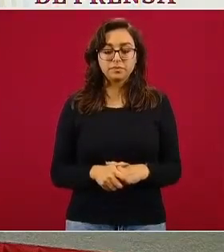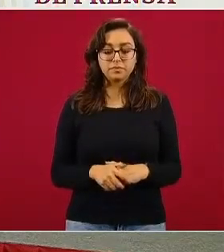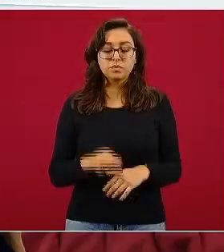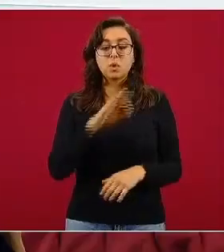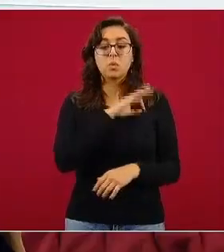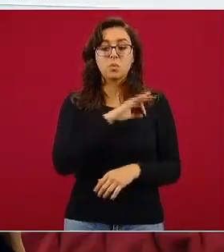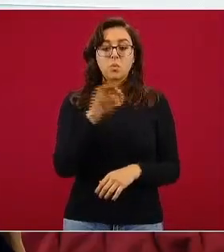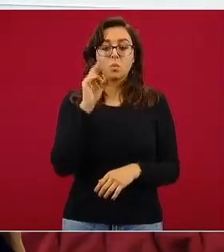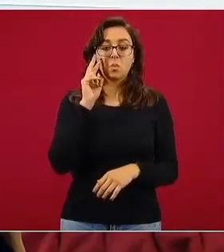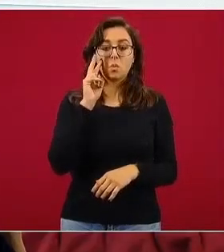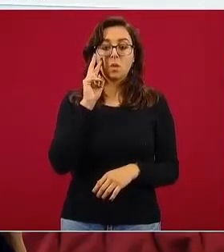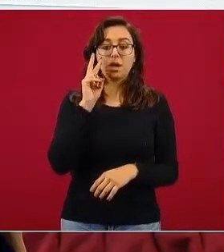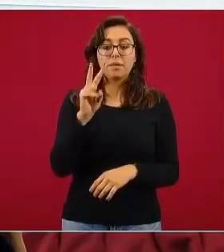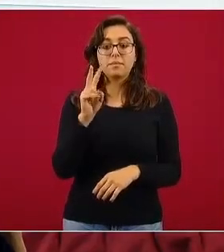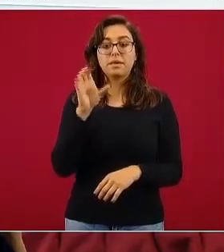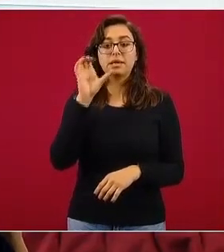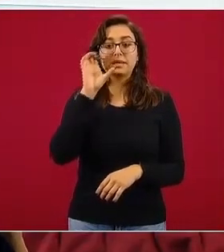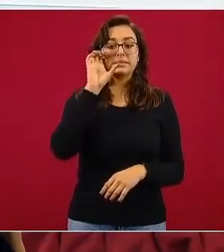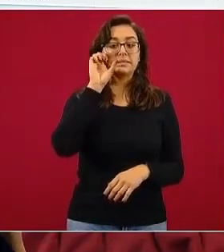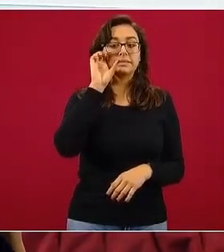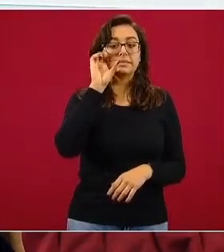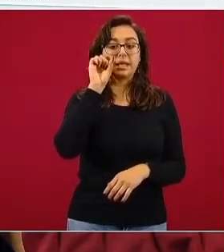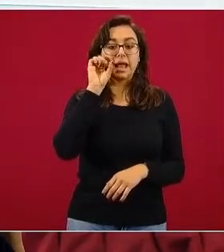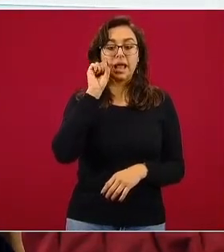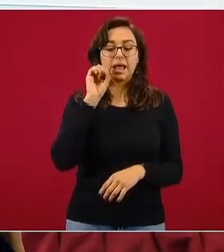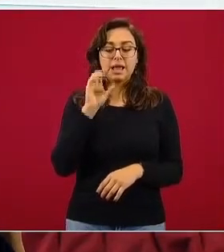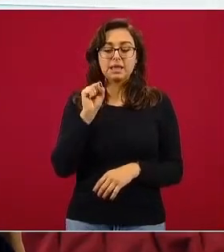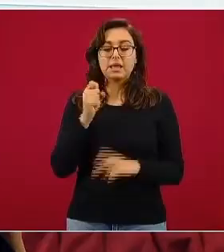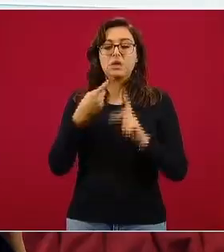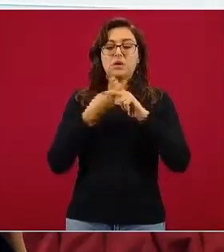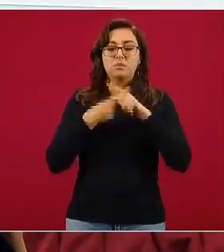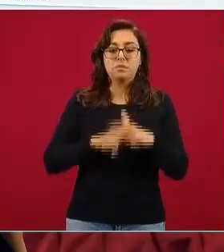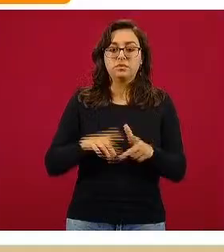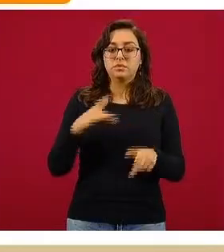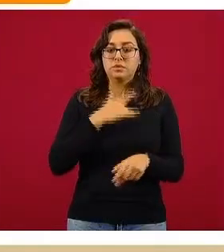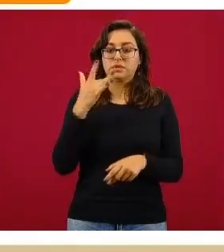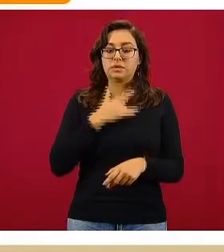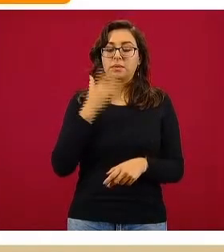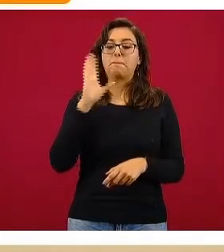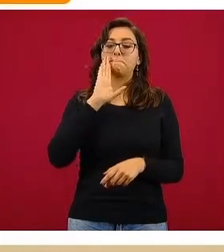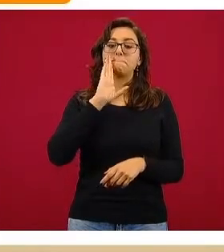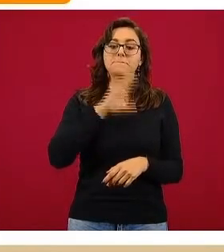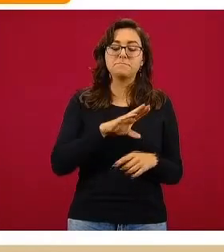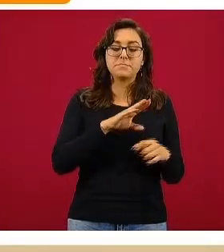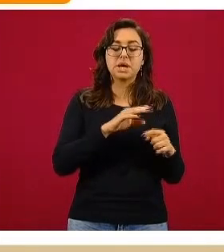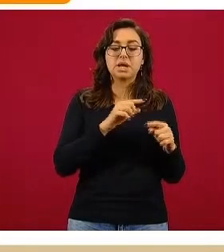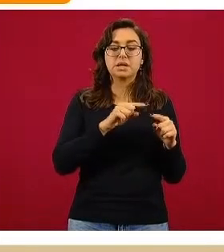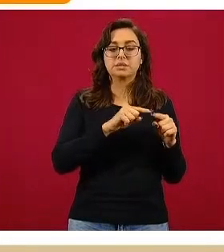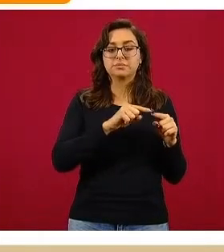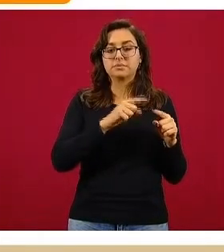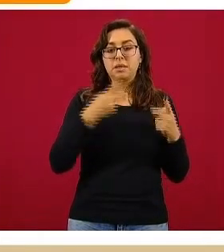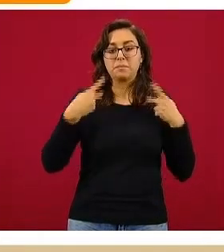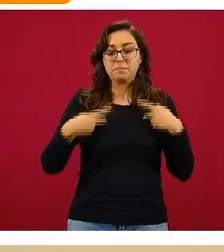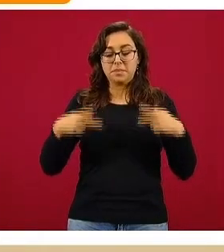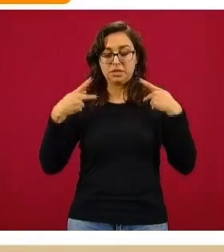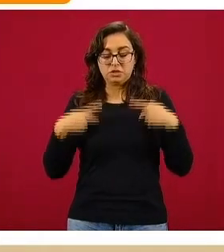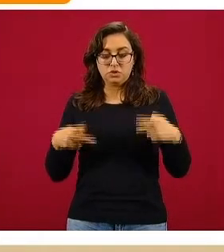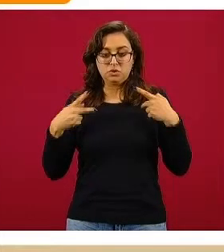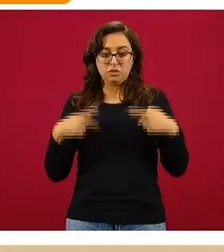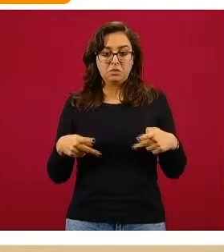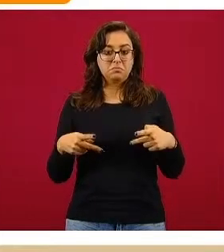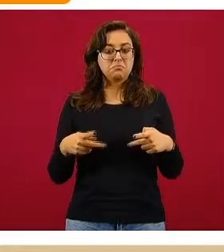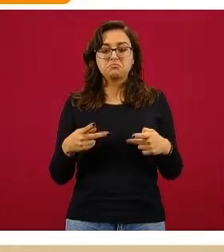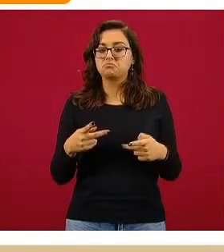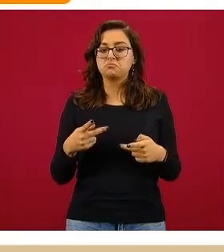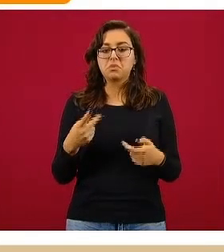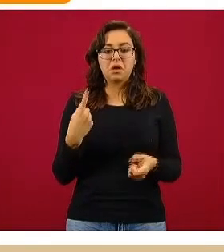naranja están distribuidos por esa misma fecha de inicio de síntomas en la semana epidemiológica las personas que ya salieron